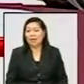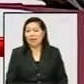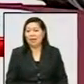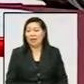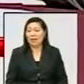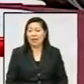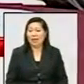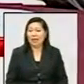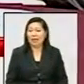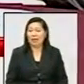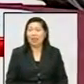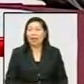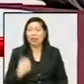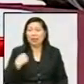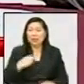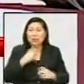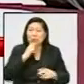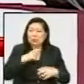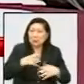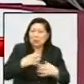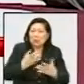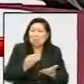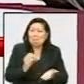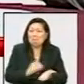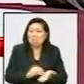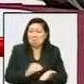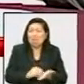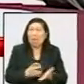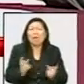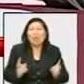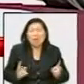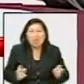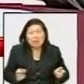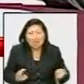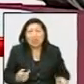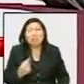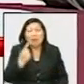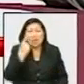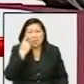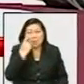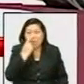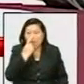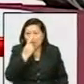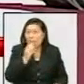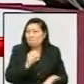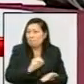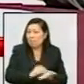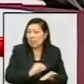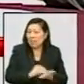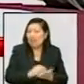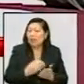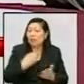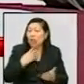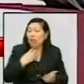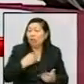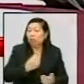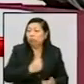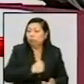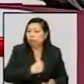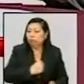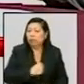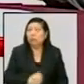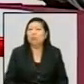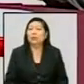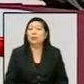del tema de escoliosis, porque hay muchos casos más, hay cáncer, hay un tema de la vista, hay muchos casos más, temas cardiológicos. En el caso